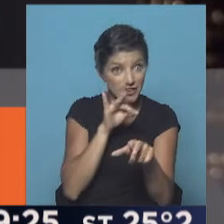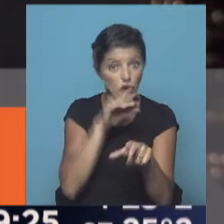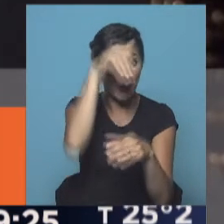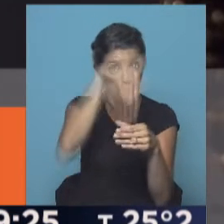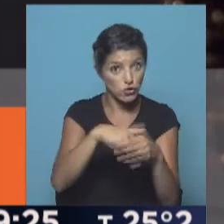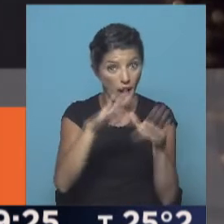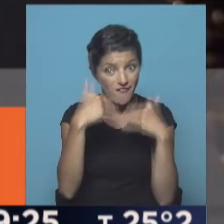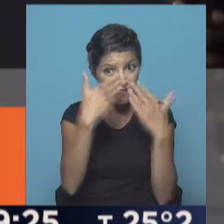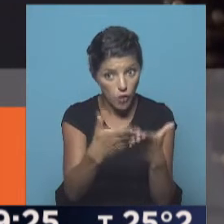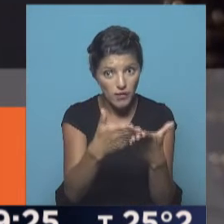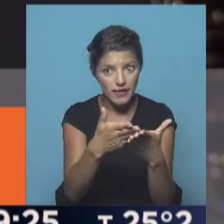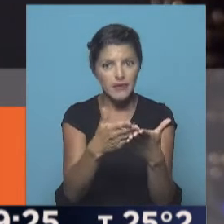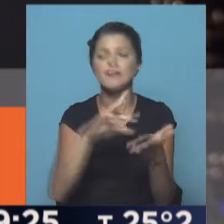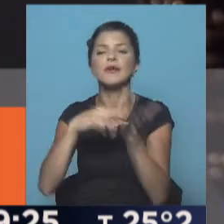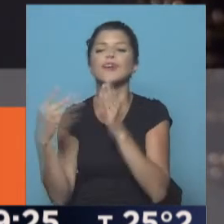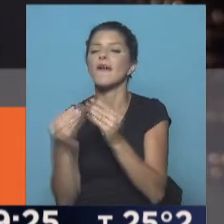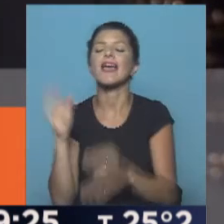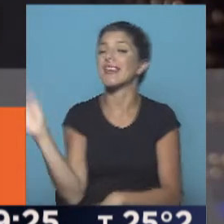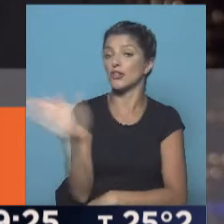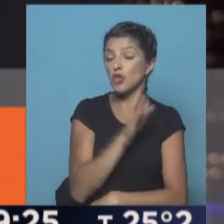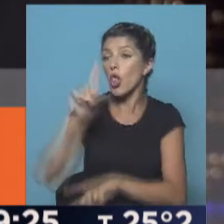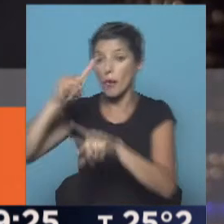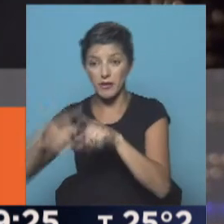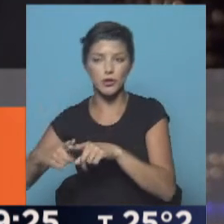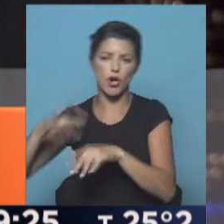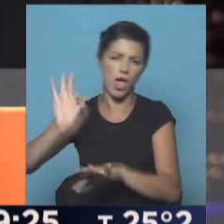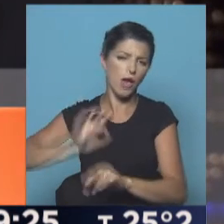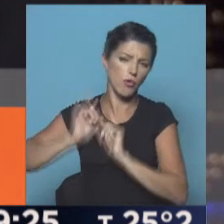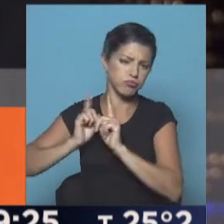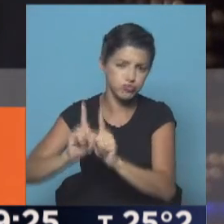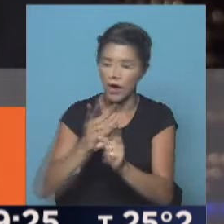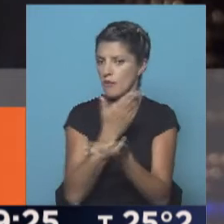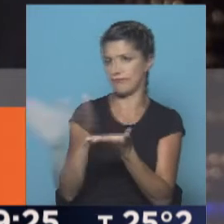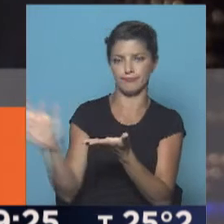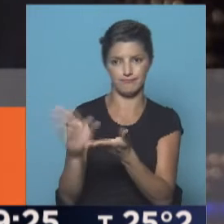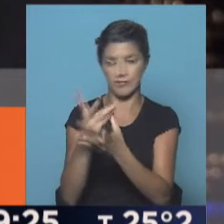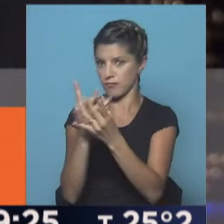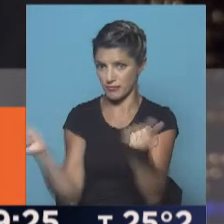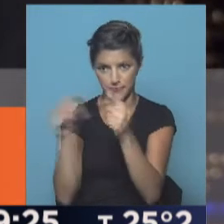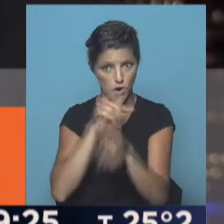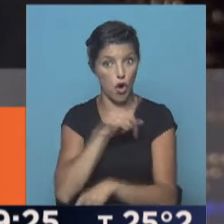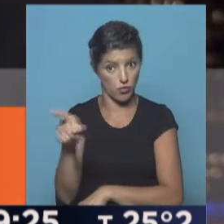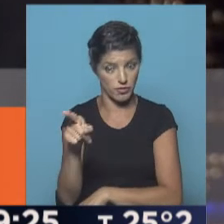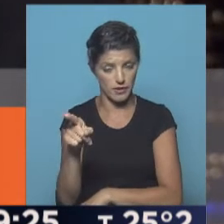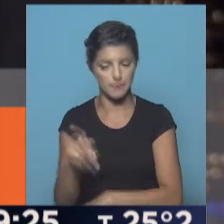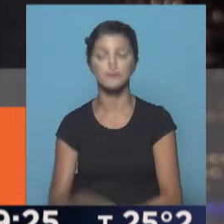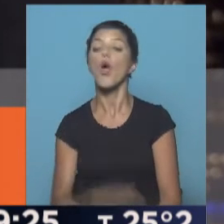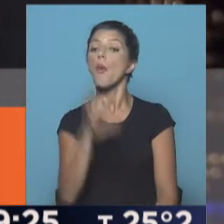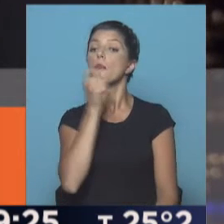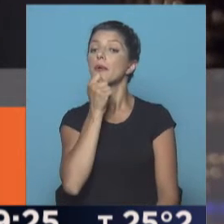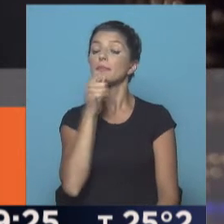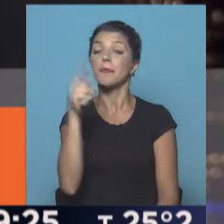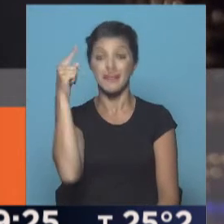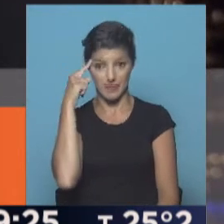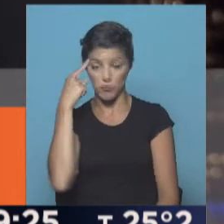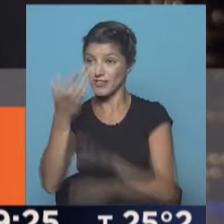a toda la dirigencia tradicional. Y si le sumás el caso del Partido Demócrata, el caso del competidor de